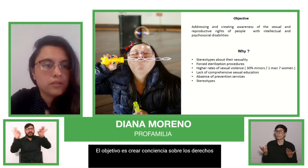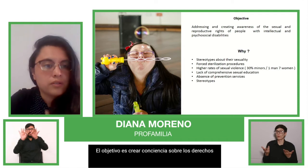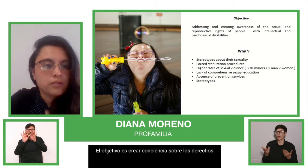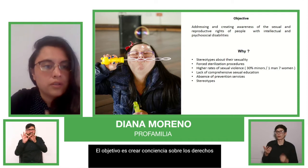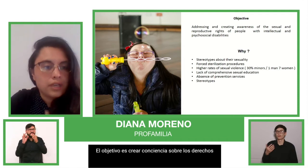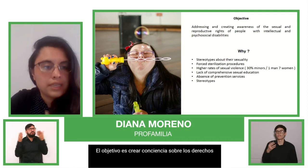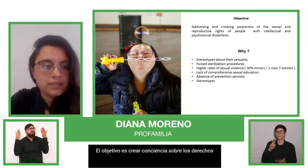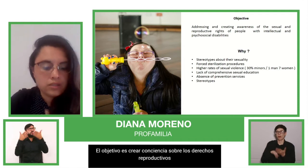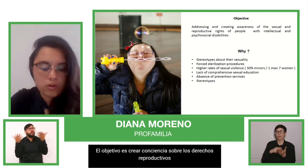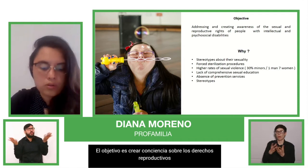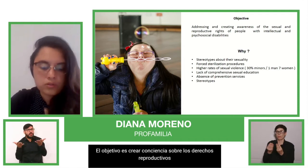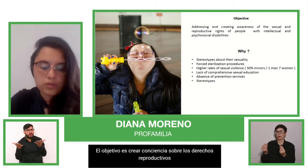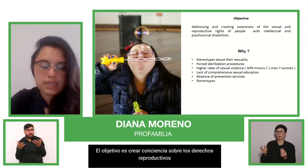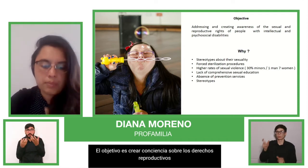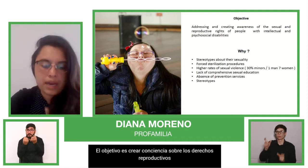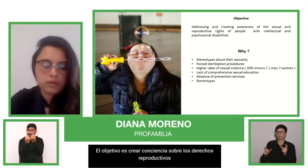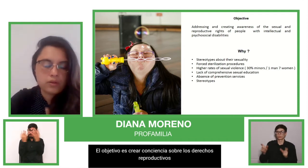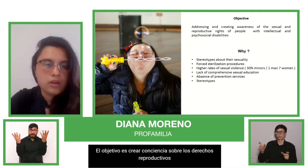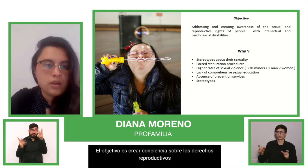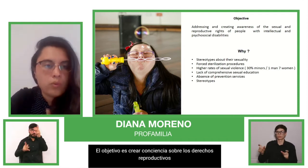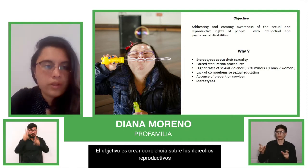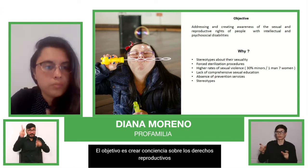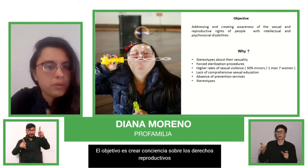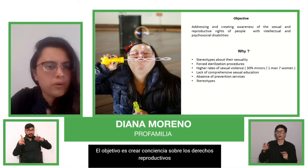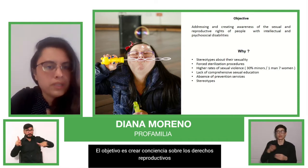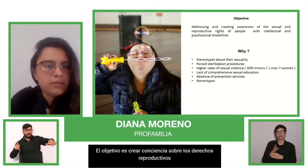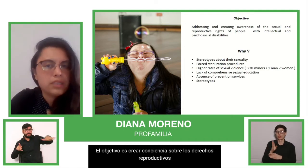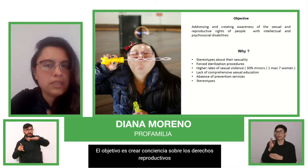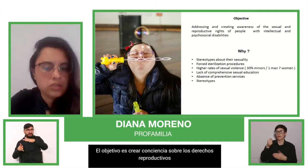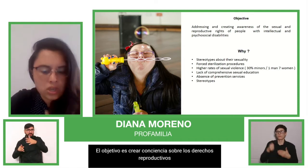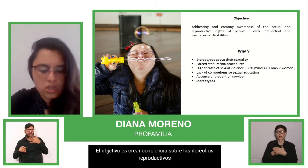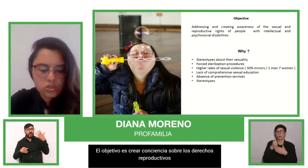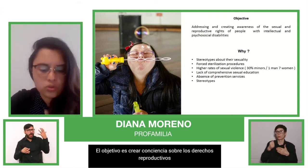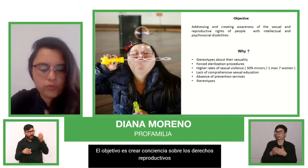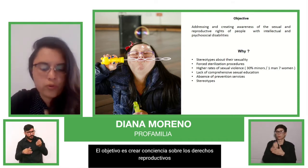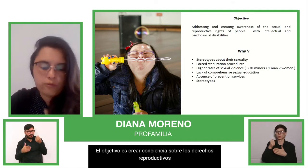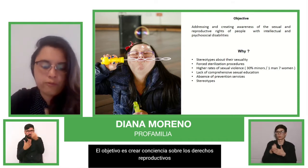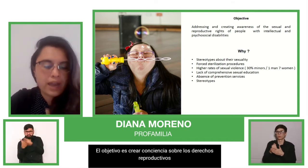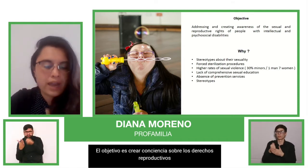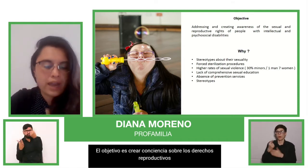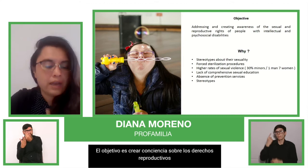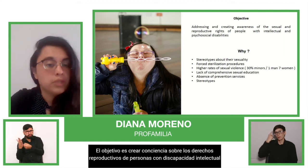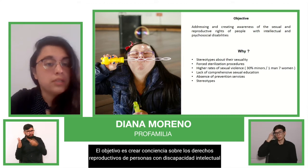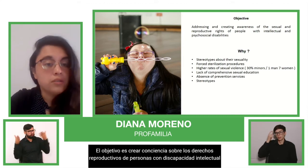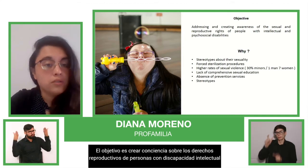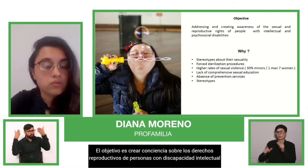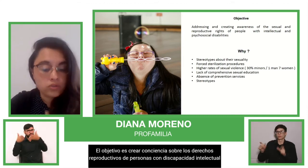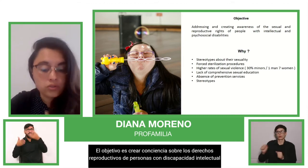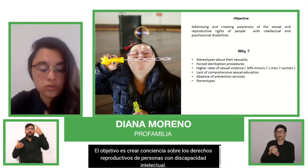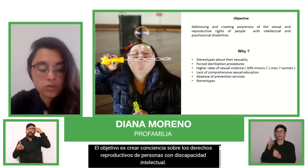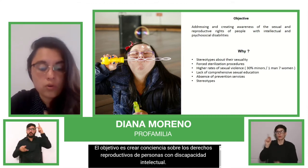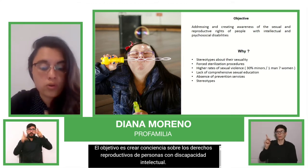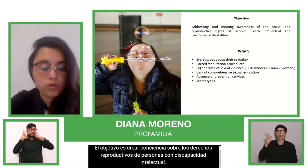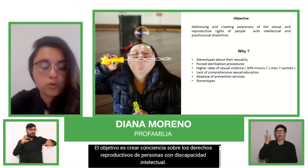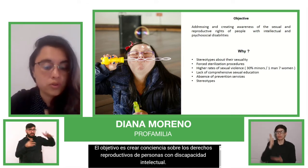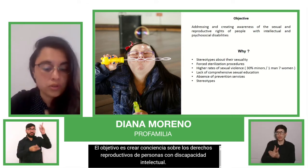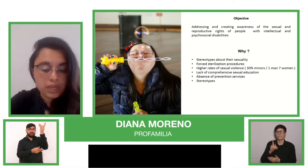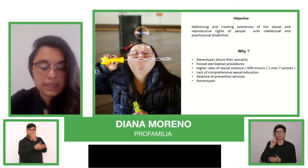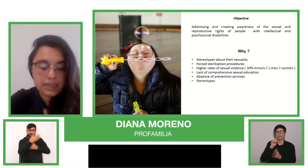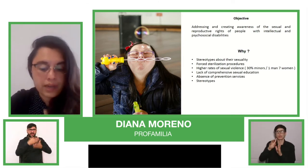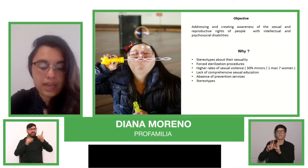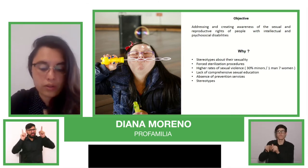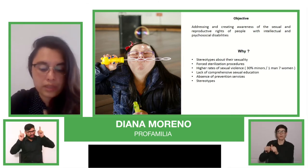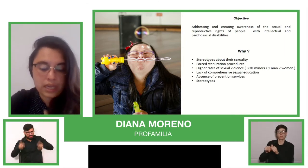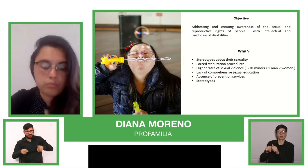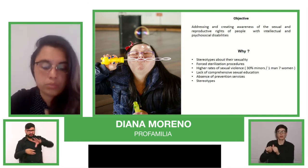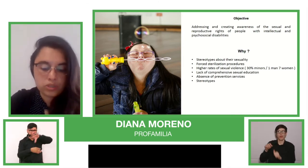para muchas personas aún es una lucha pensar si las personas con discapacidades debieran tener una familia o